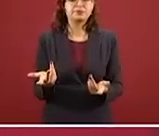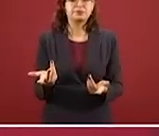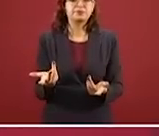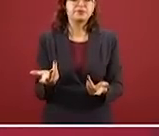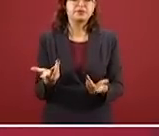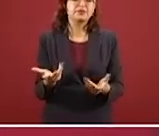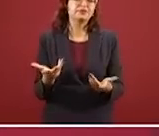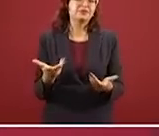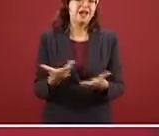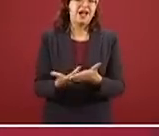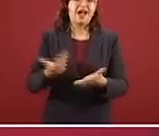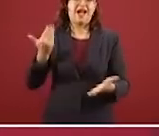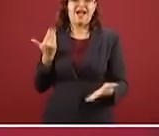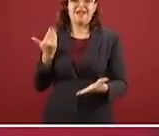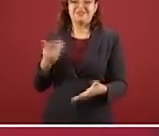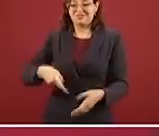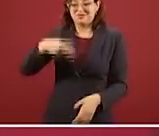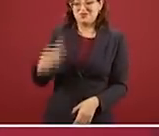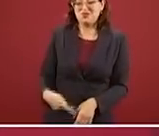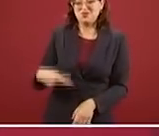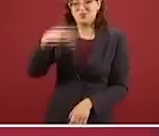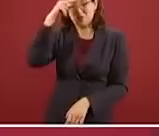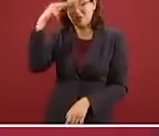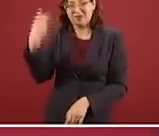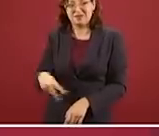del sector público, de la nación.